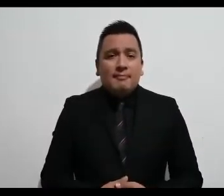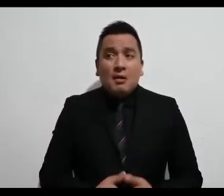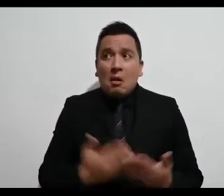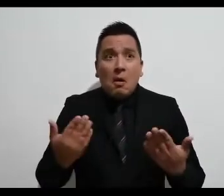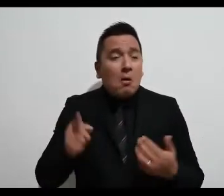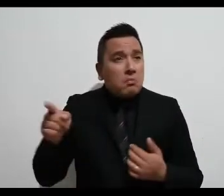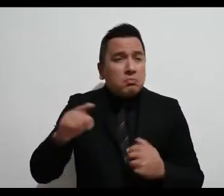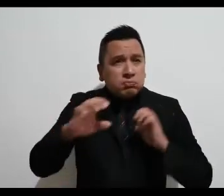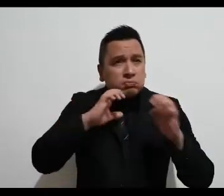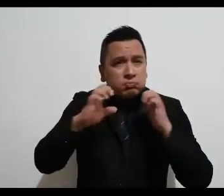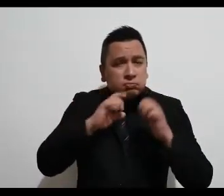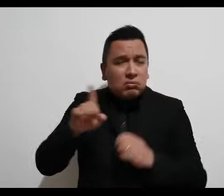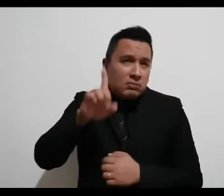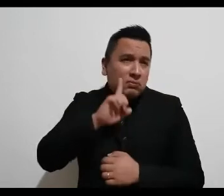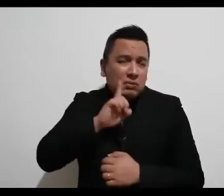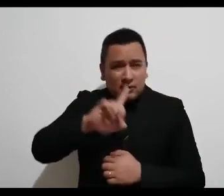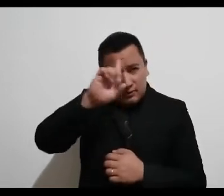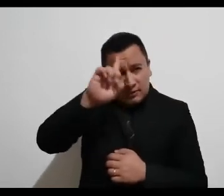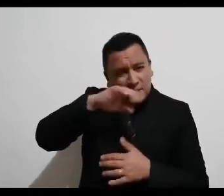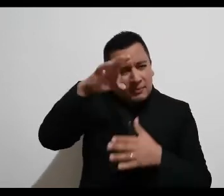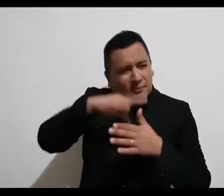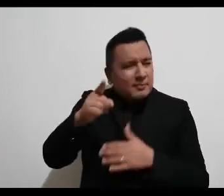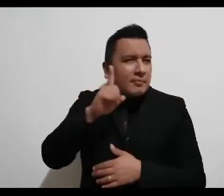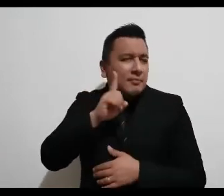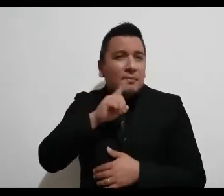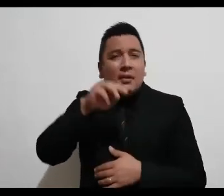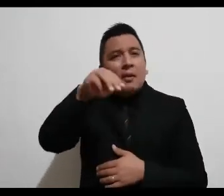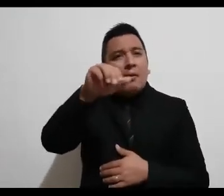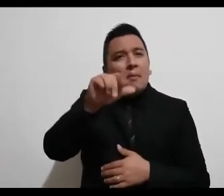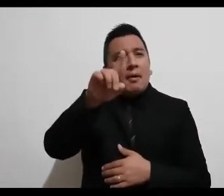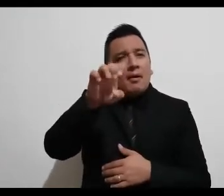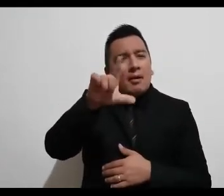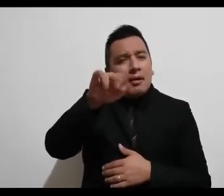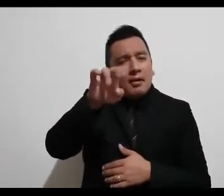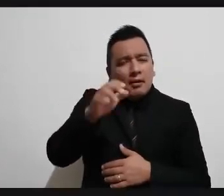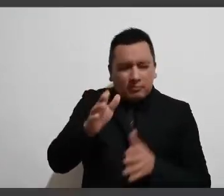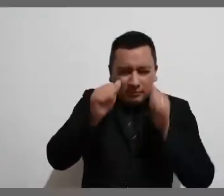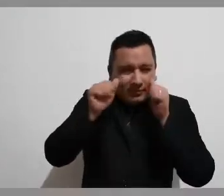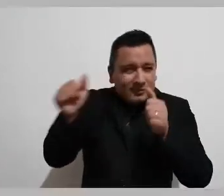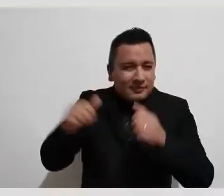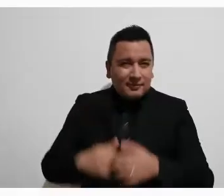escuchar la entrevista con la consejera electoral Madeleine Ivette Figueroa Gámez. Adelante.